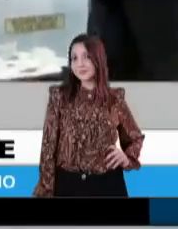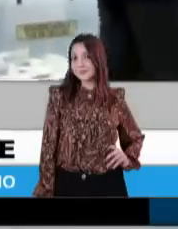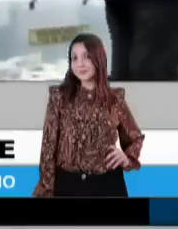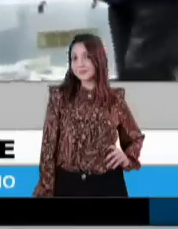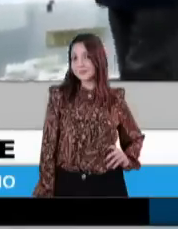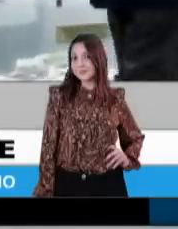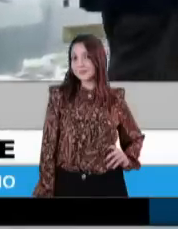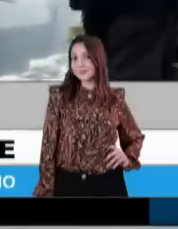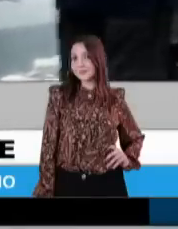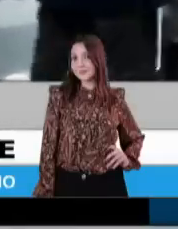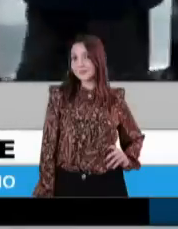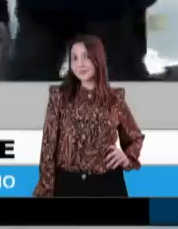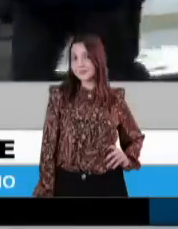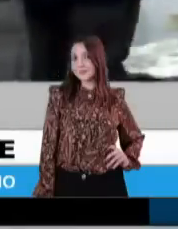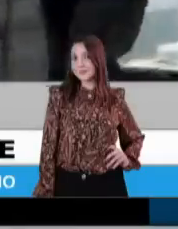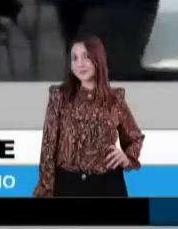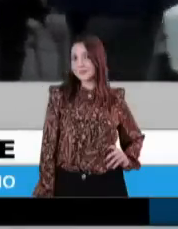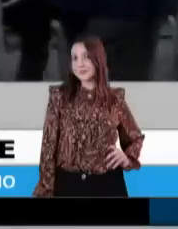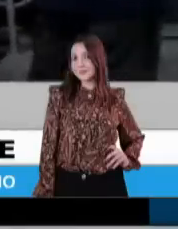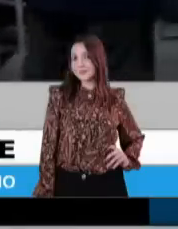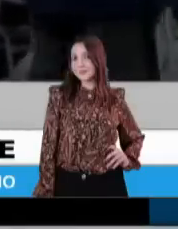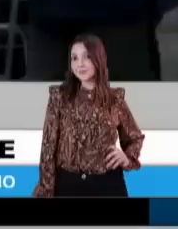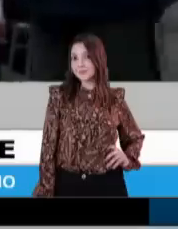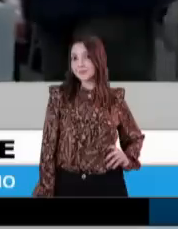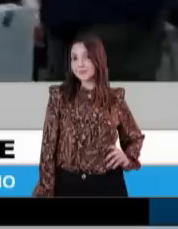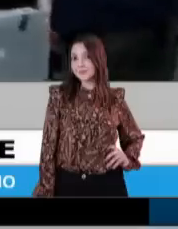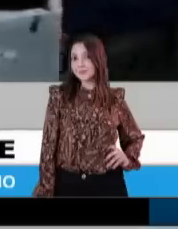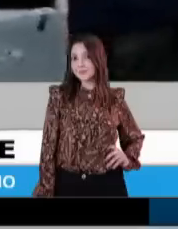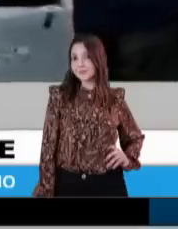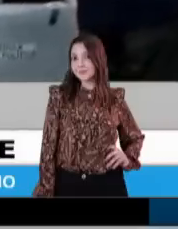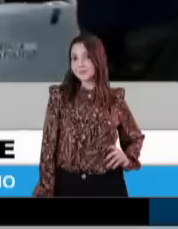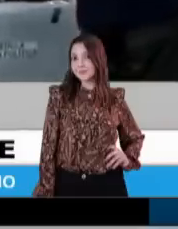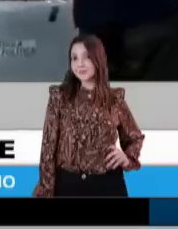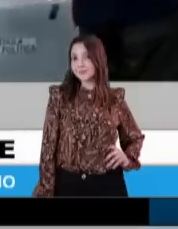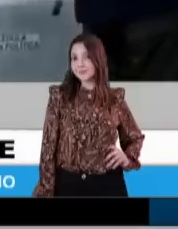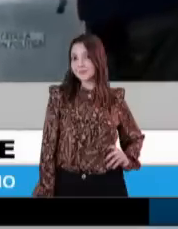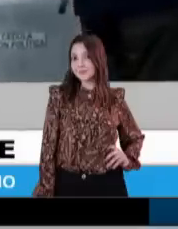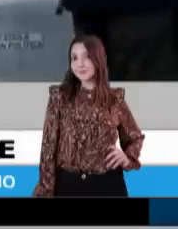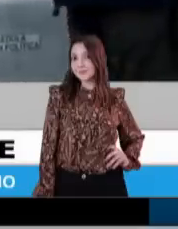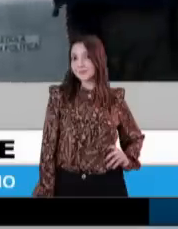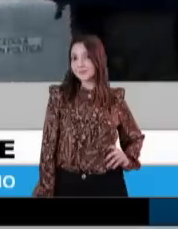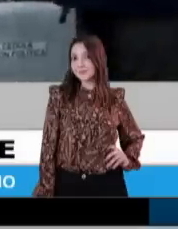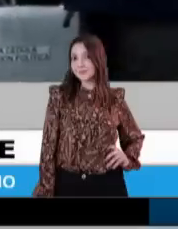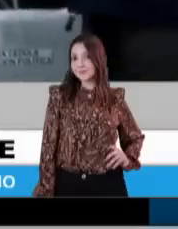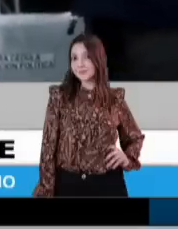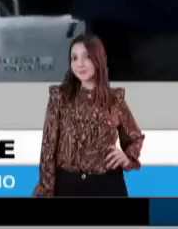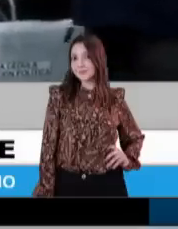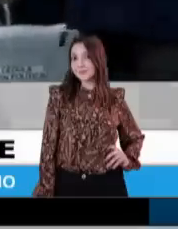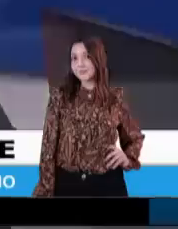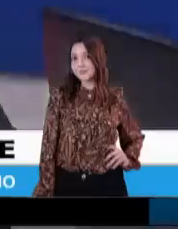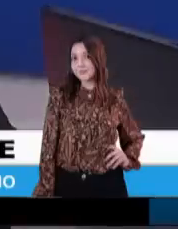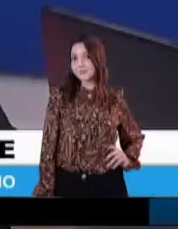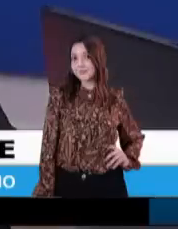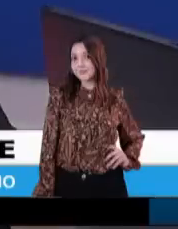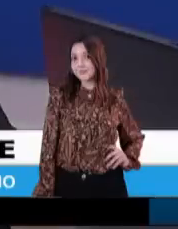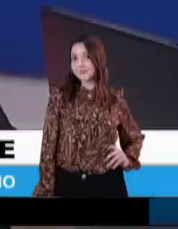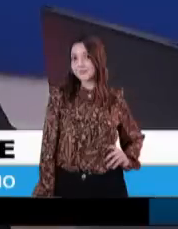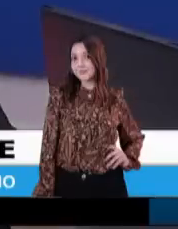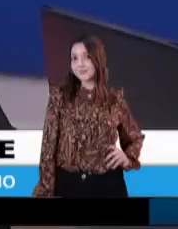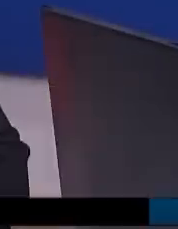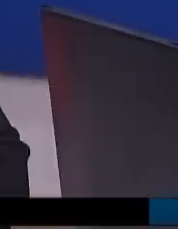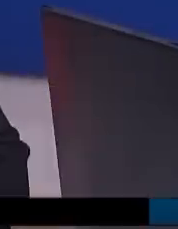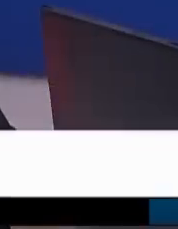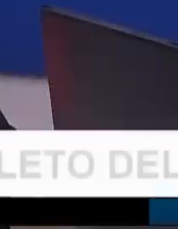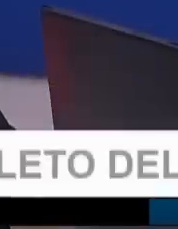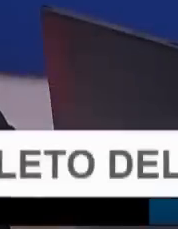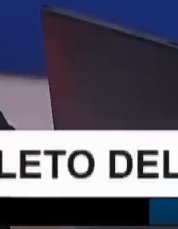de hecho, y hoy estamos en esto. En fin, gracias, Daniela. Gracias. Buenos días. Chao. Seguimos en contacto, hasta pronto. A propósito de lo que nos contaba Daniela, de los hechos